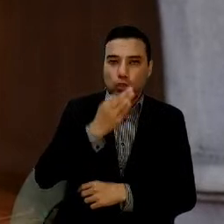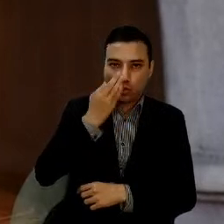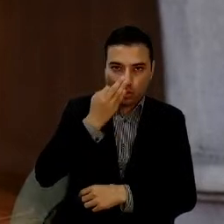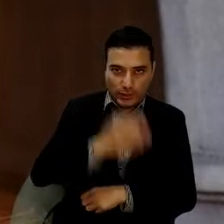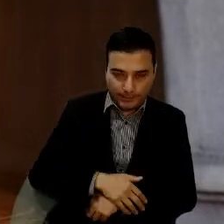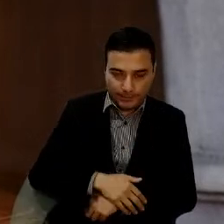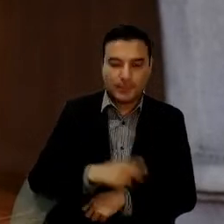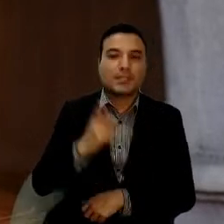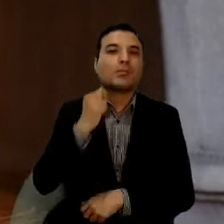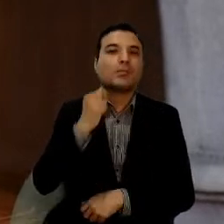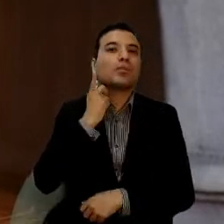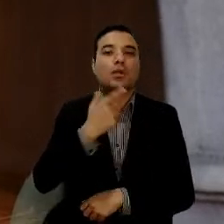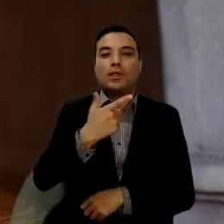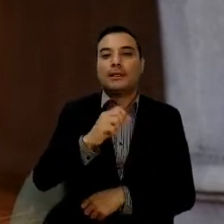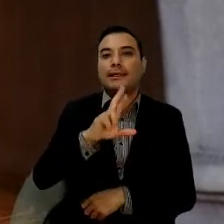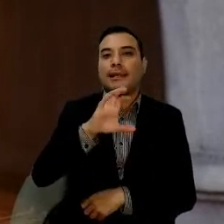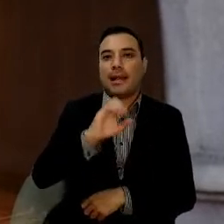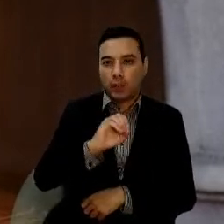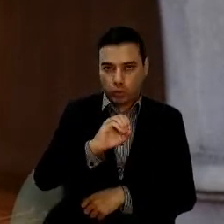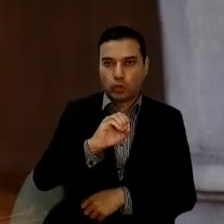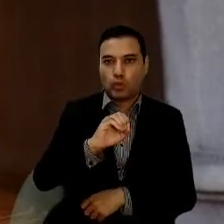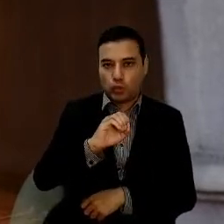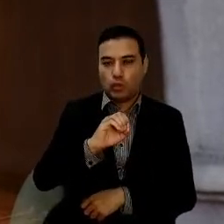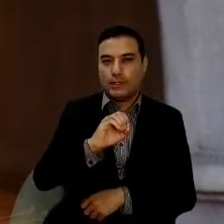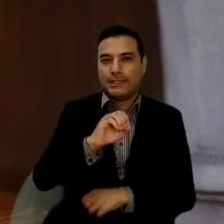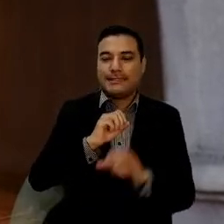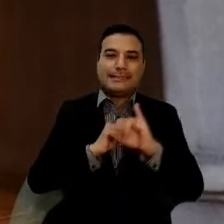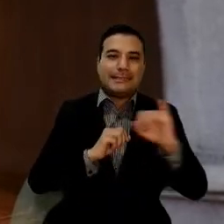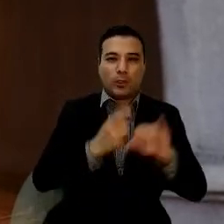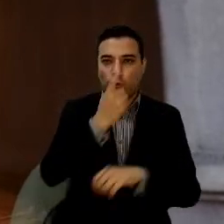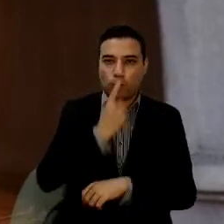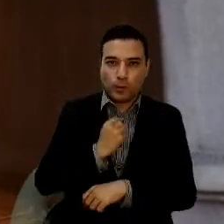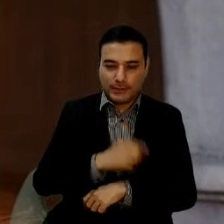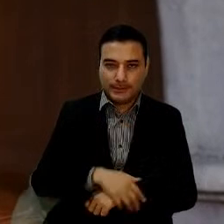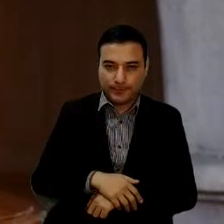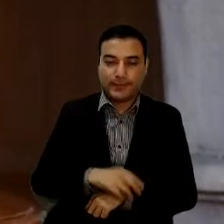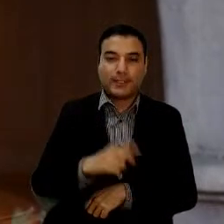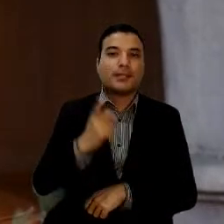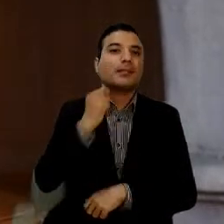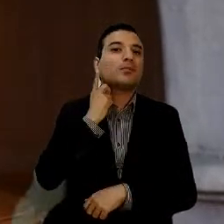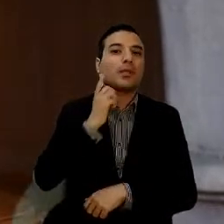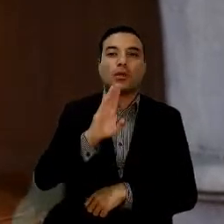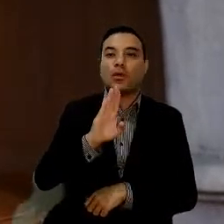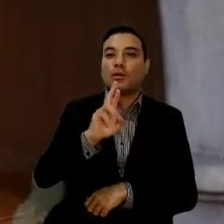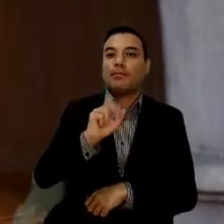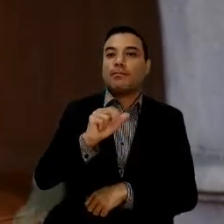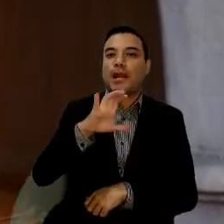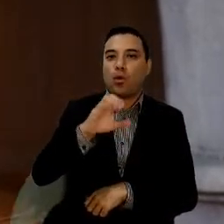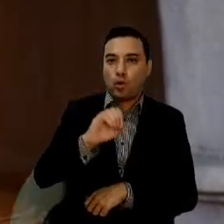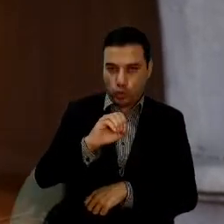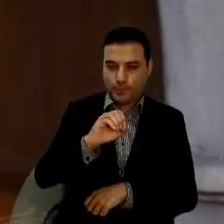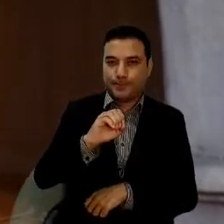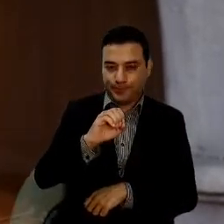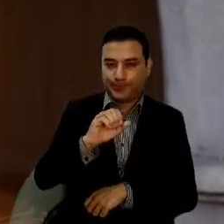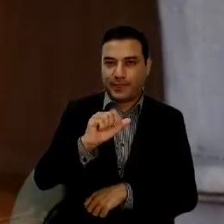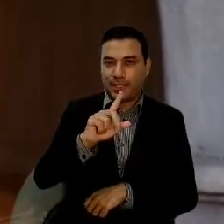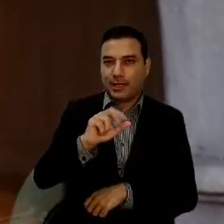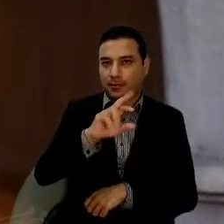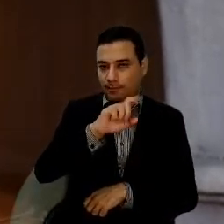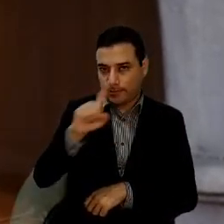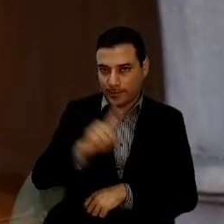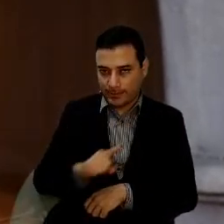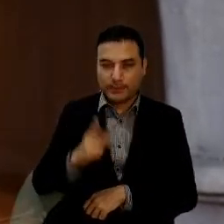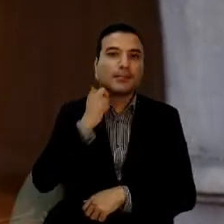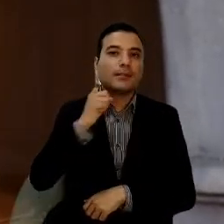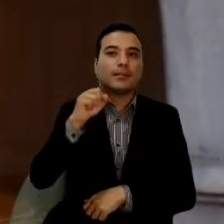el diputado Gerardo Izquierdo Rojas, el diputado Braulio Antonio Álvarez Jasso, la